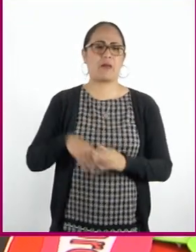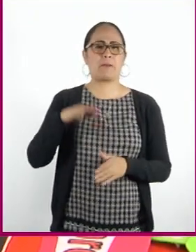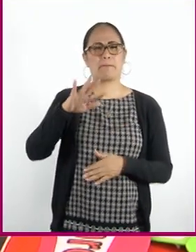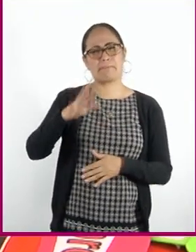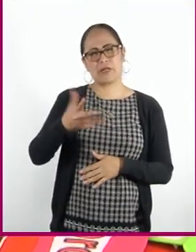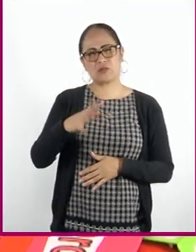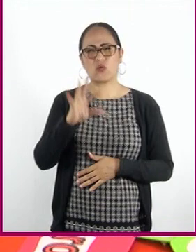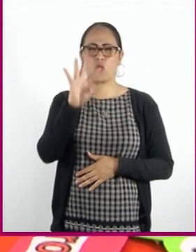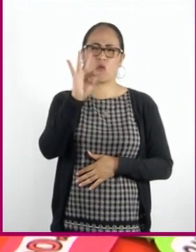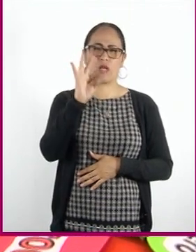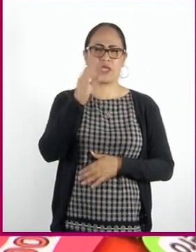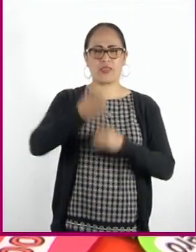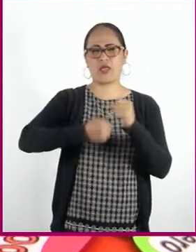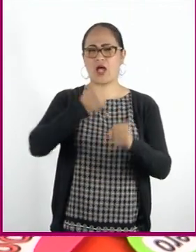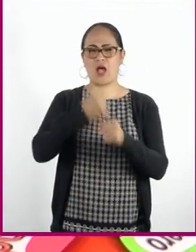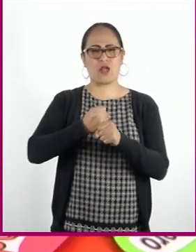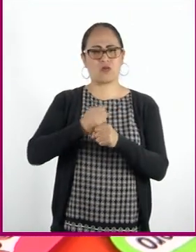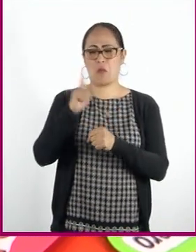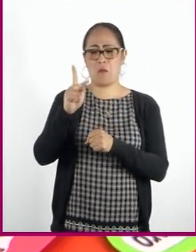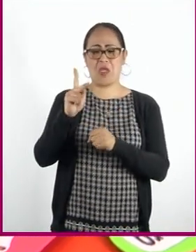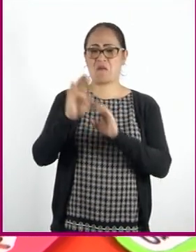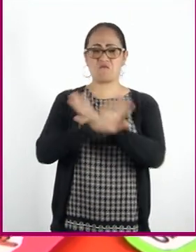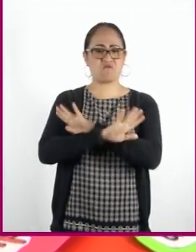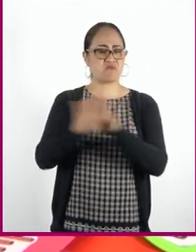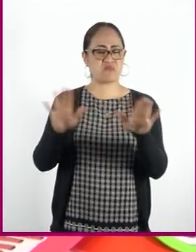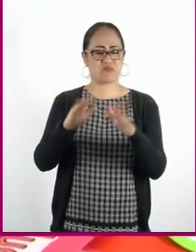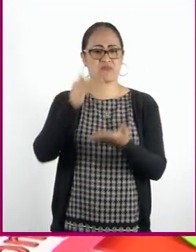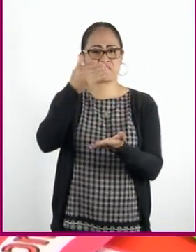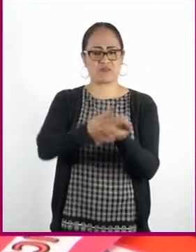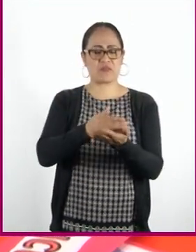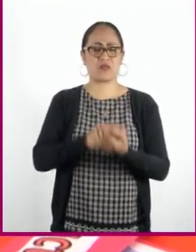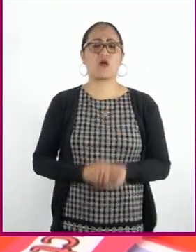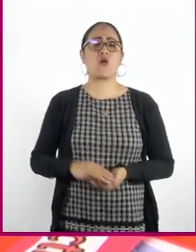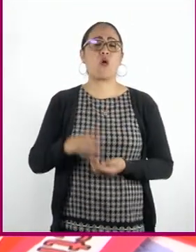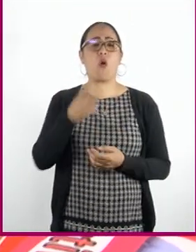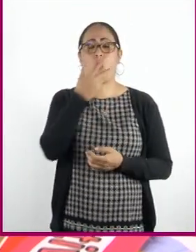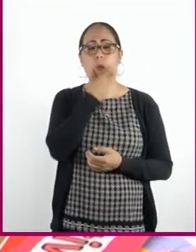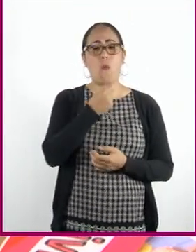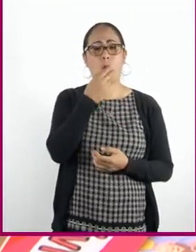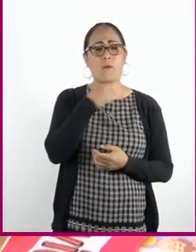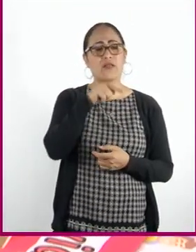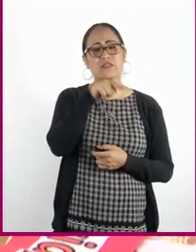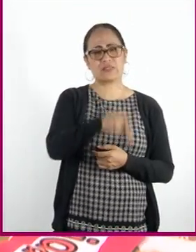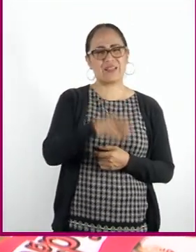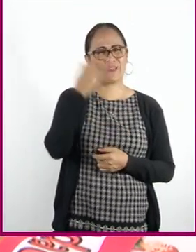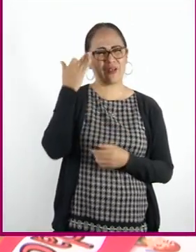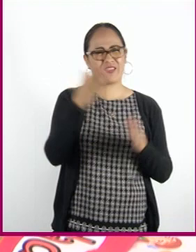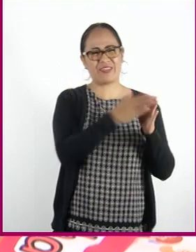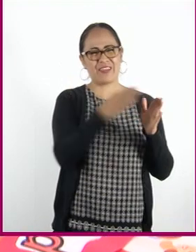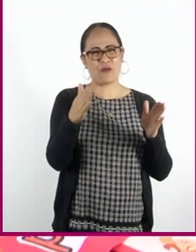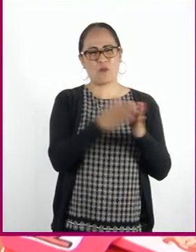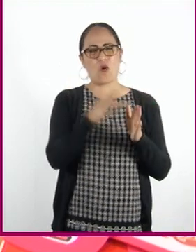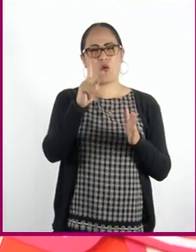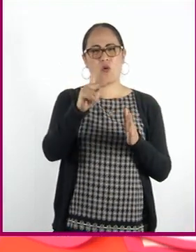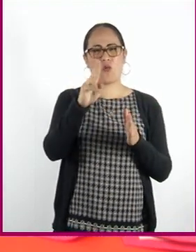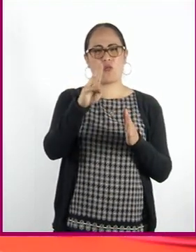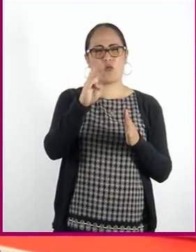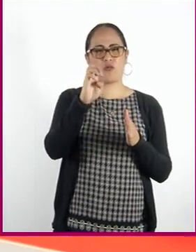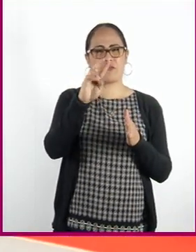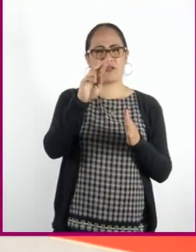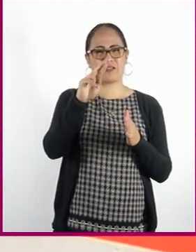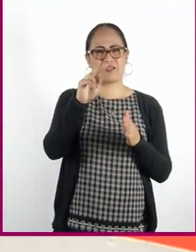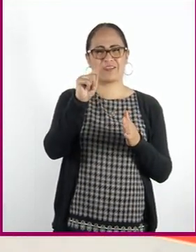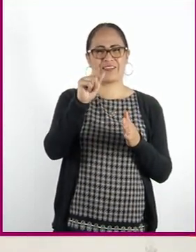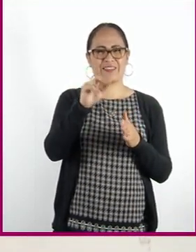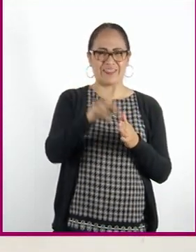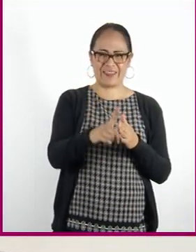los 40 años. Asimismo, los hombres inician su vida fértil en la pubertad, notándolo a partir de los